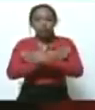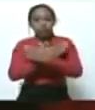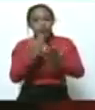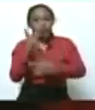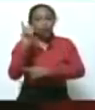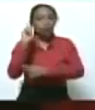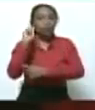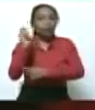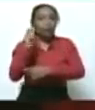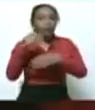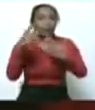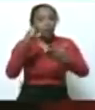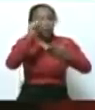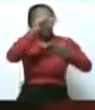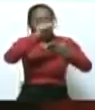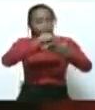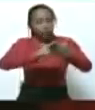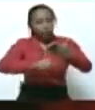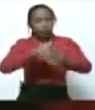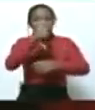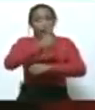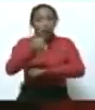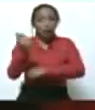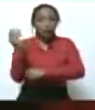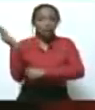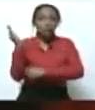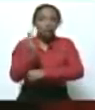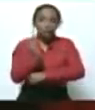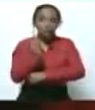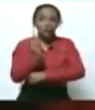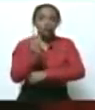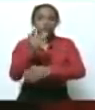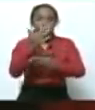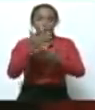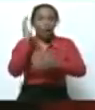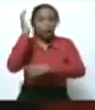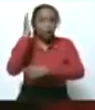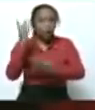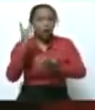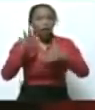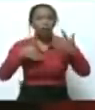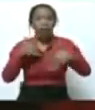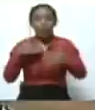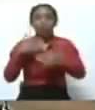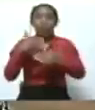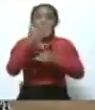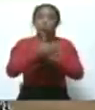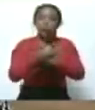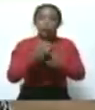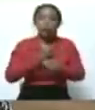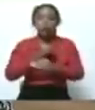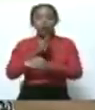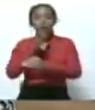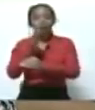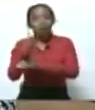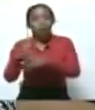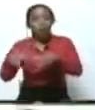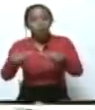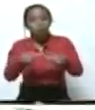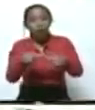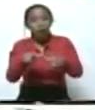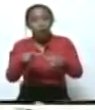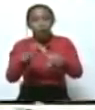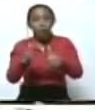tarea de revisar cada vez que haya las plenarias, las actividades, pero luego ir al lugar de